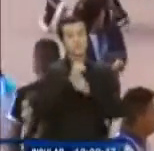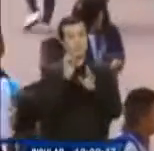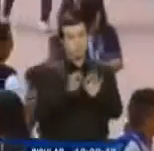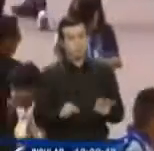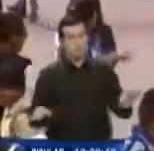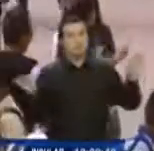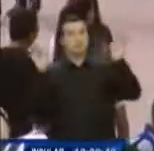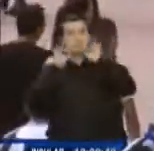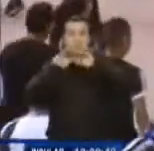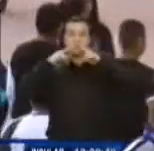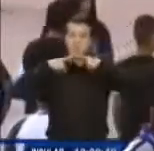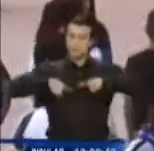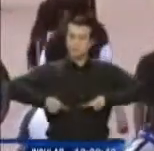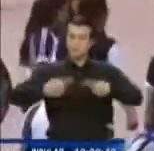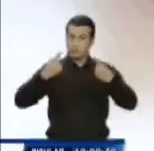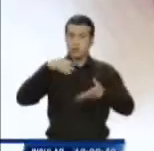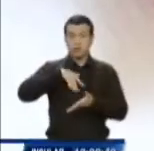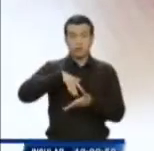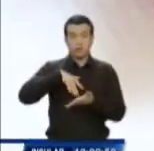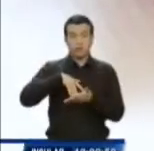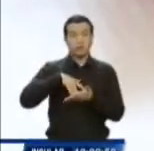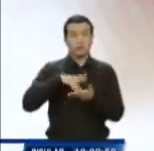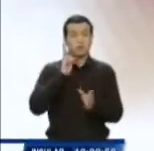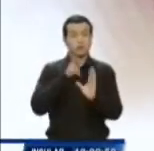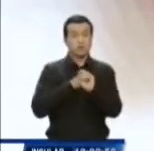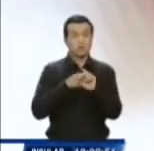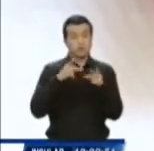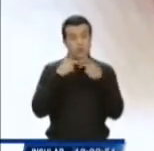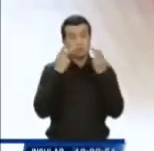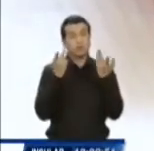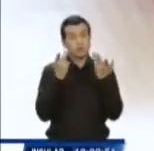que a los estudiantes que son parte del sistema fiscal se